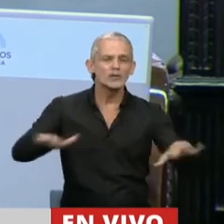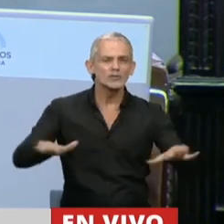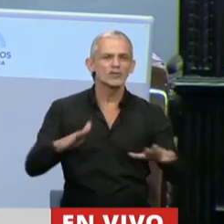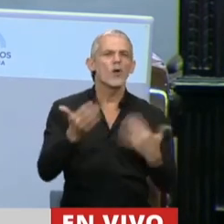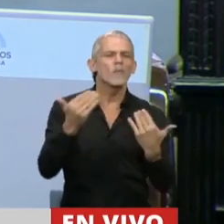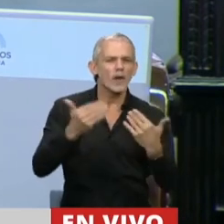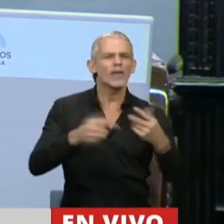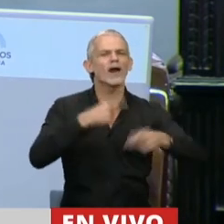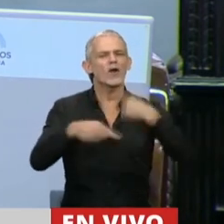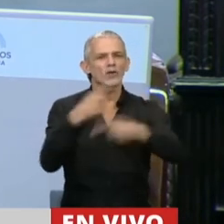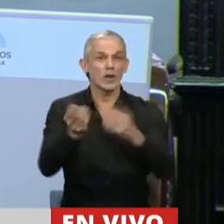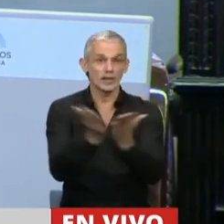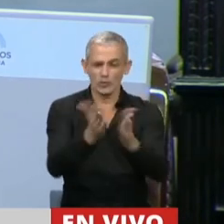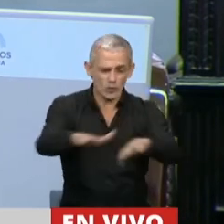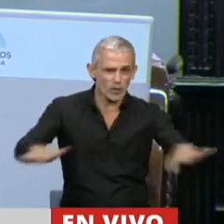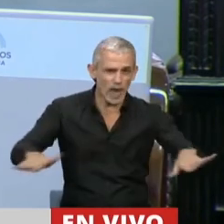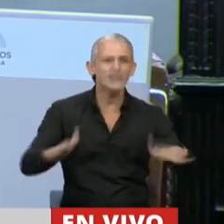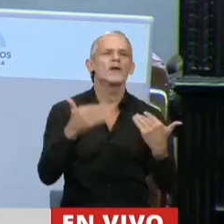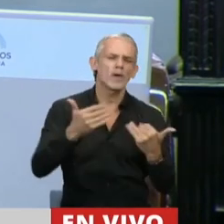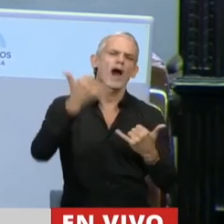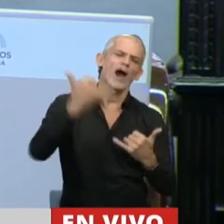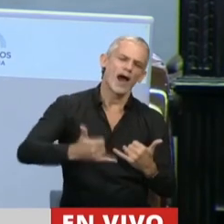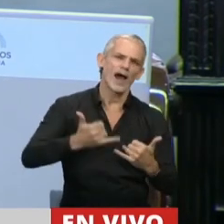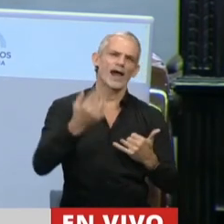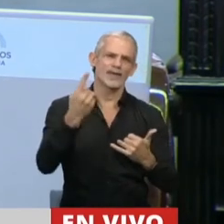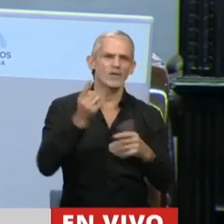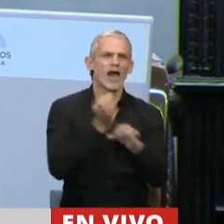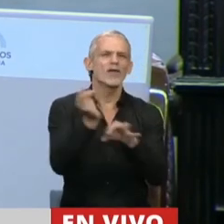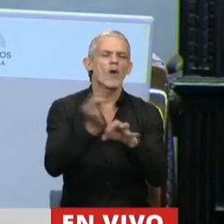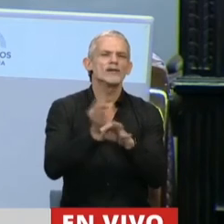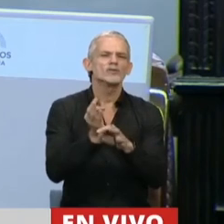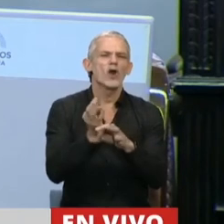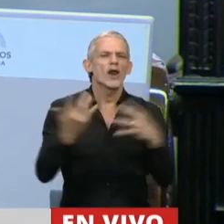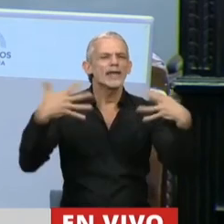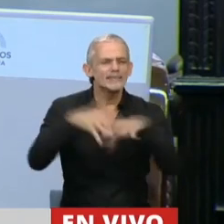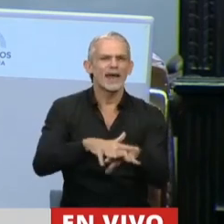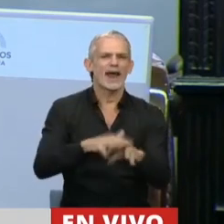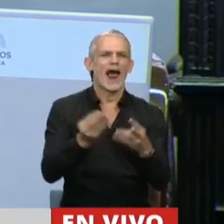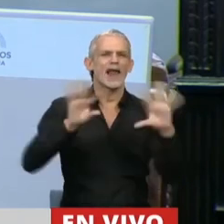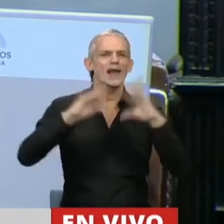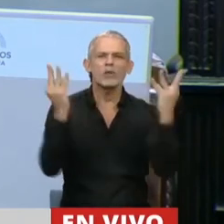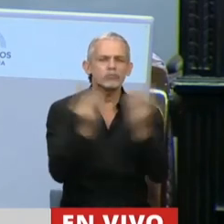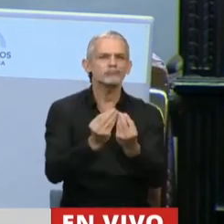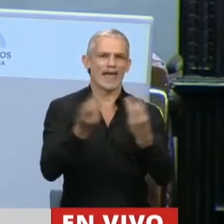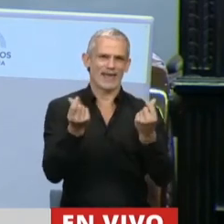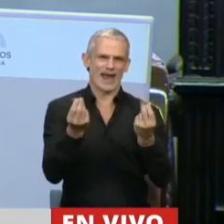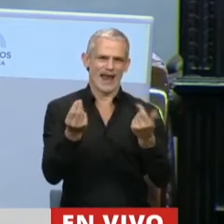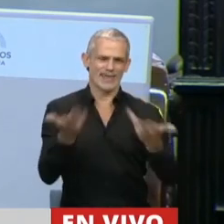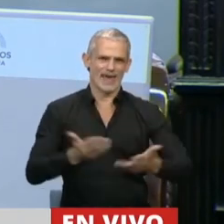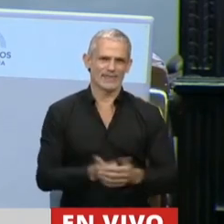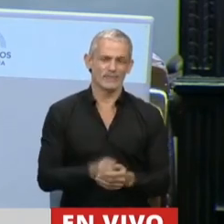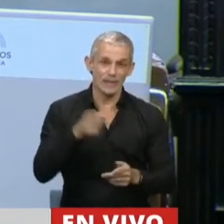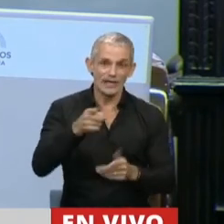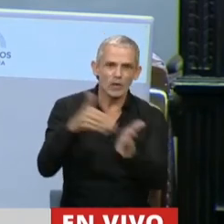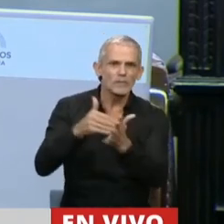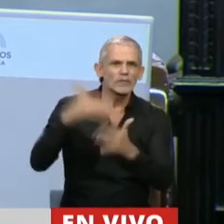puedan seguir, los estudiantes sigan teniendo a una educación integral y de calidad. porque de eso va a